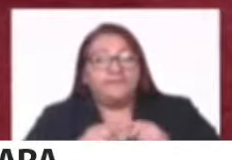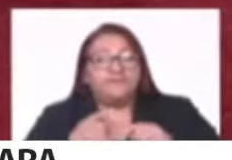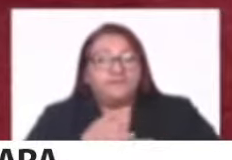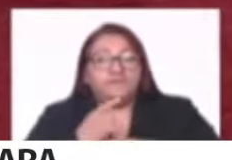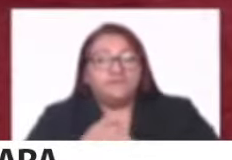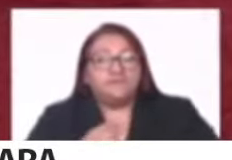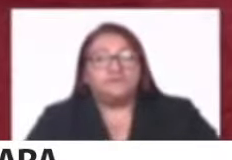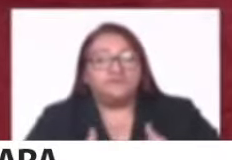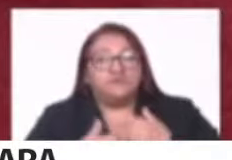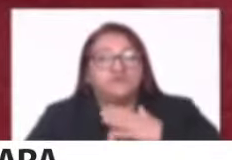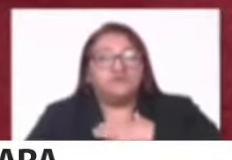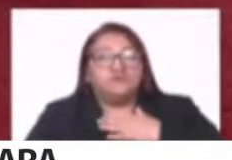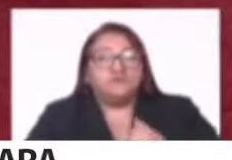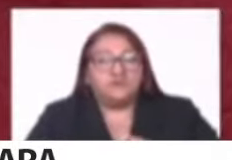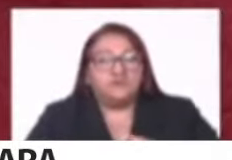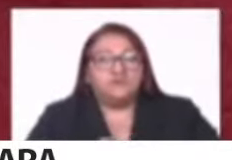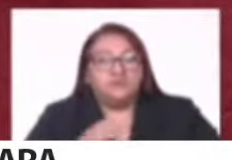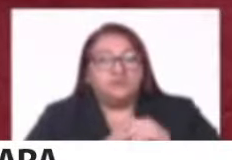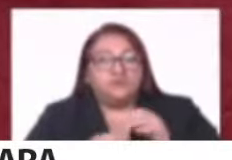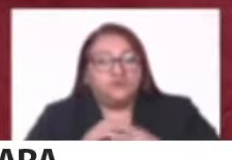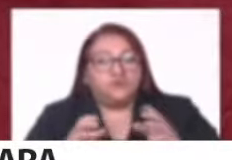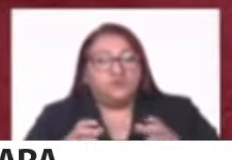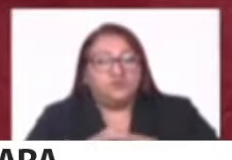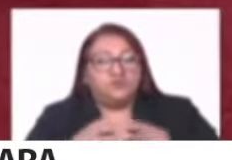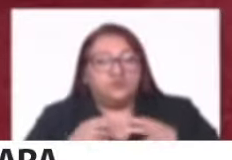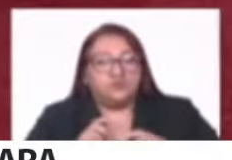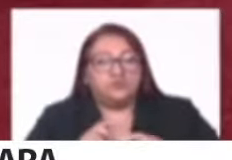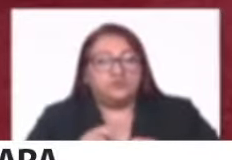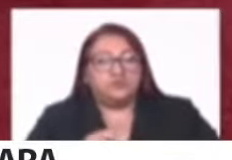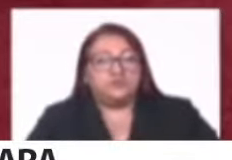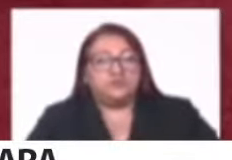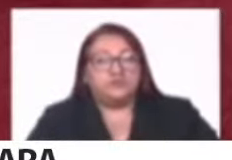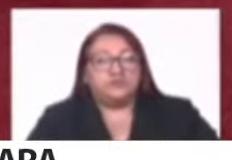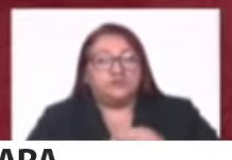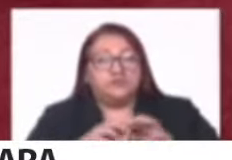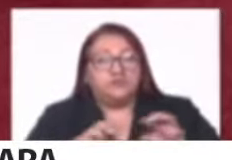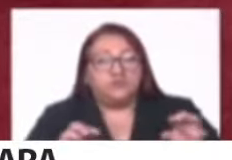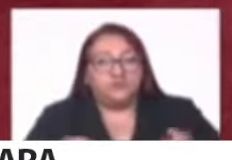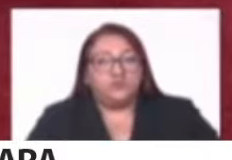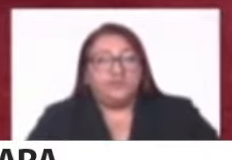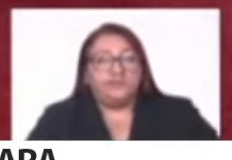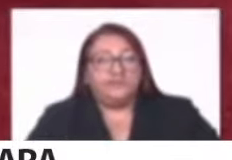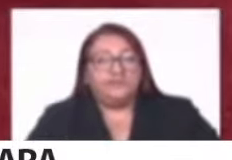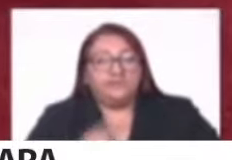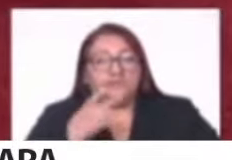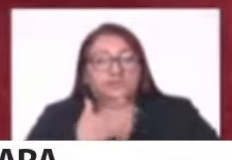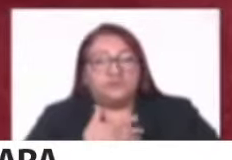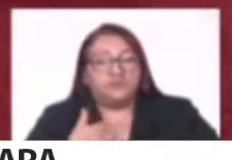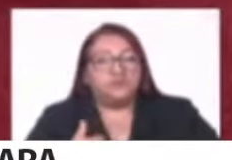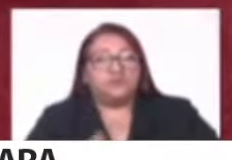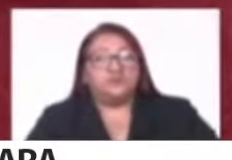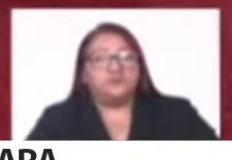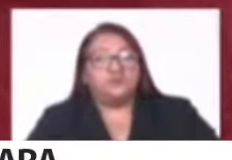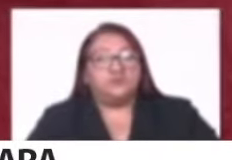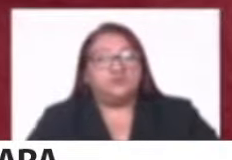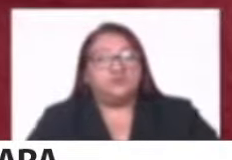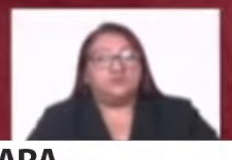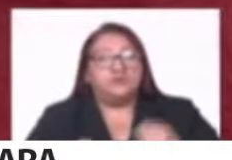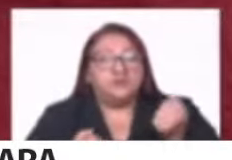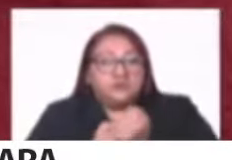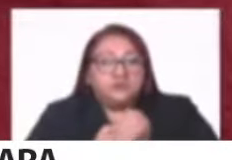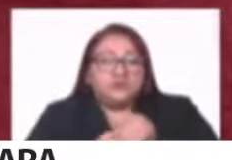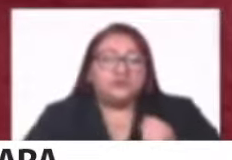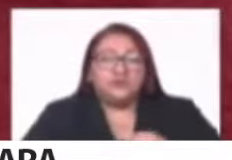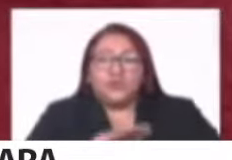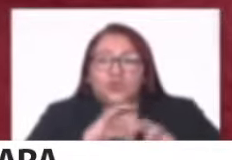daños a la vida, la salud, la infraestructura pública y los medios de vida de la población. Señor presidente, la colaboración y el